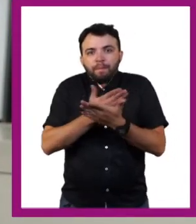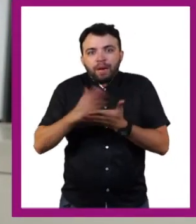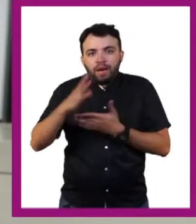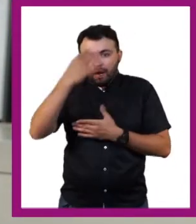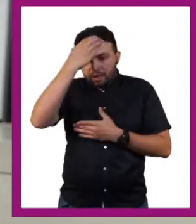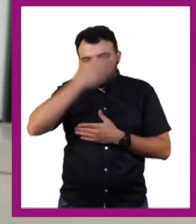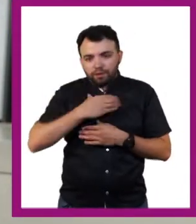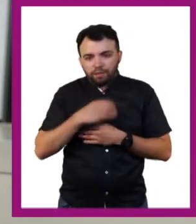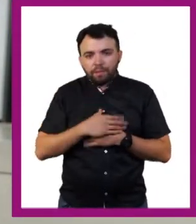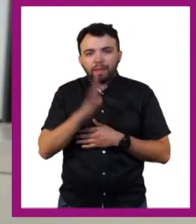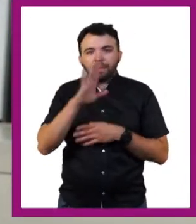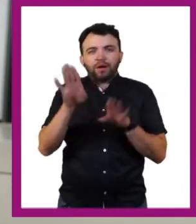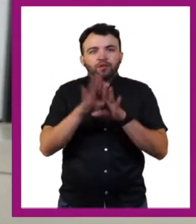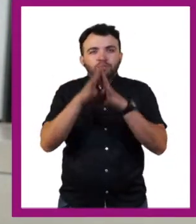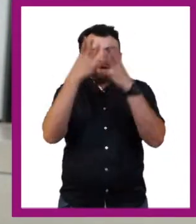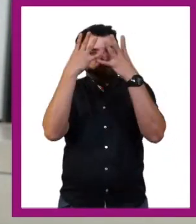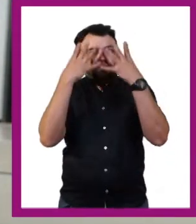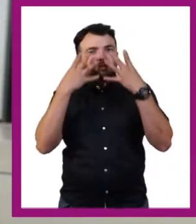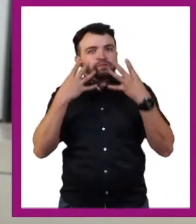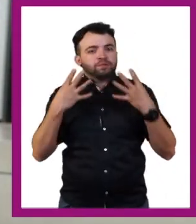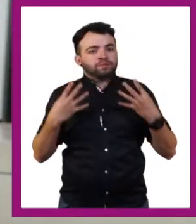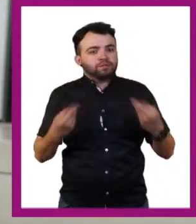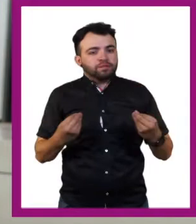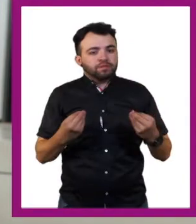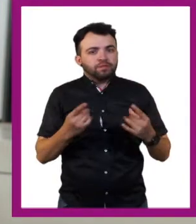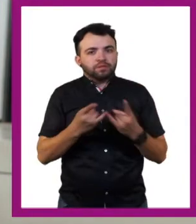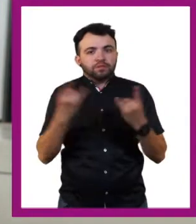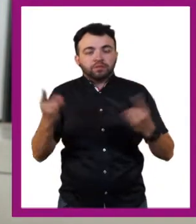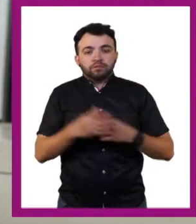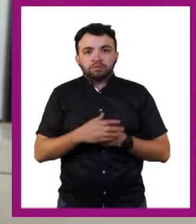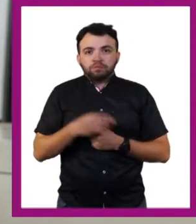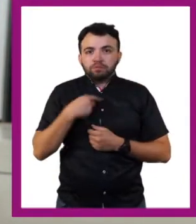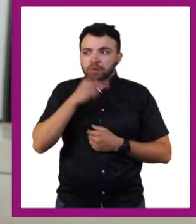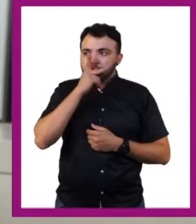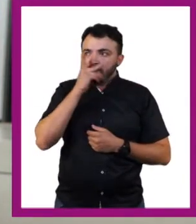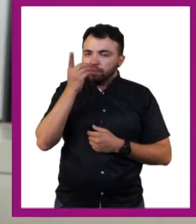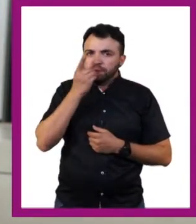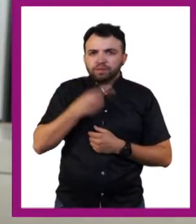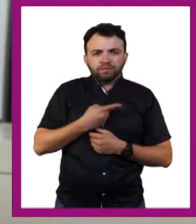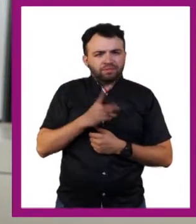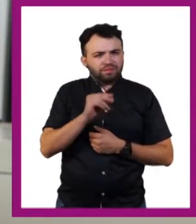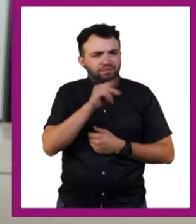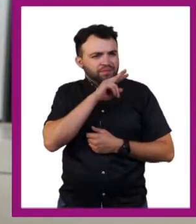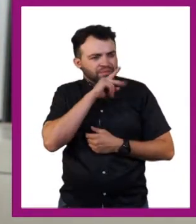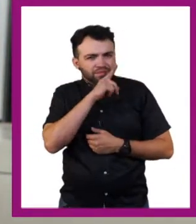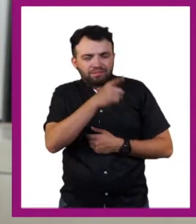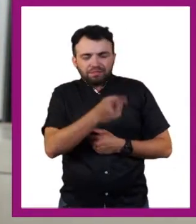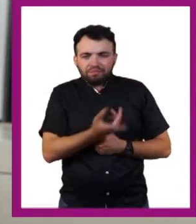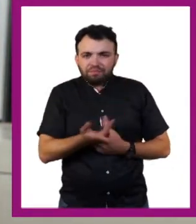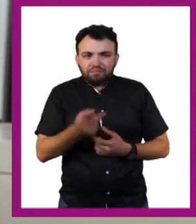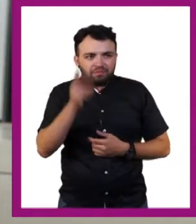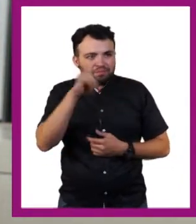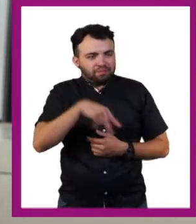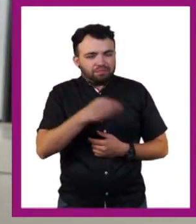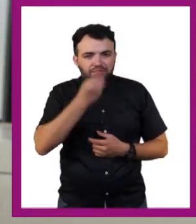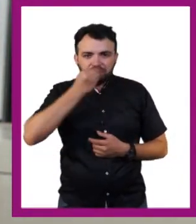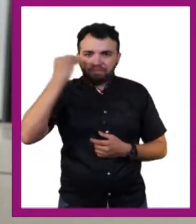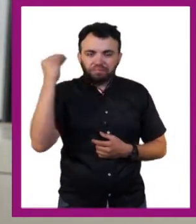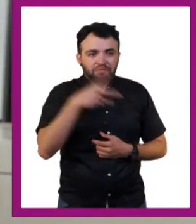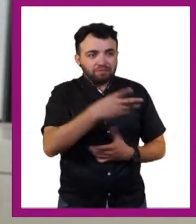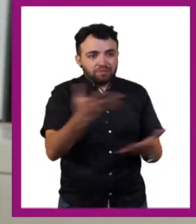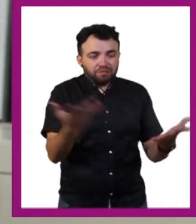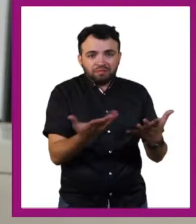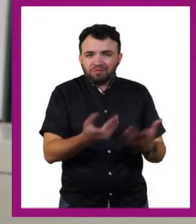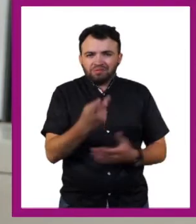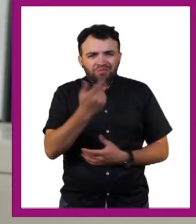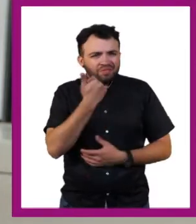su historia, ¿no? Y me decían, está increíble lo que estás haciendo y yo confío en ti y tú hazle lo que quieras a las fotos y